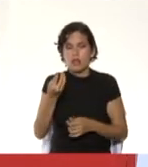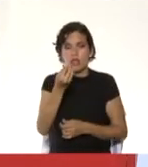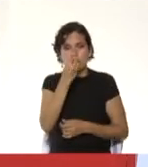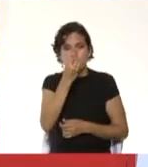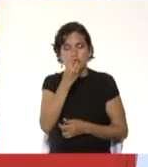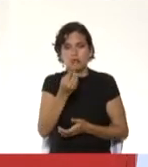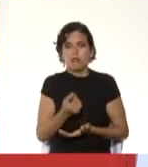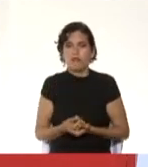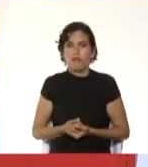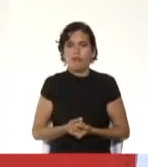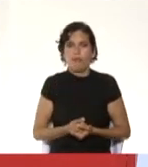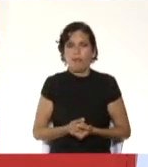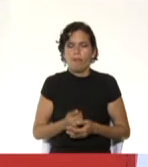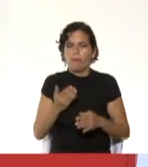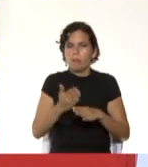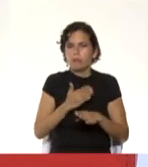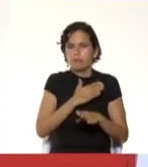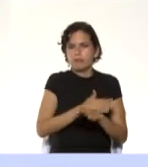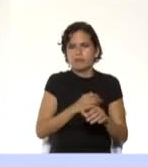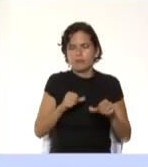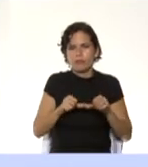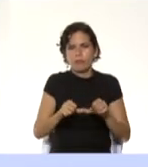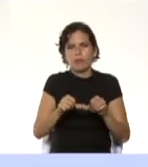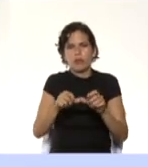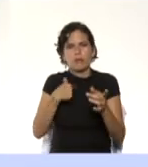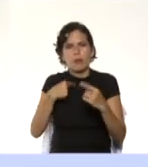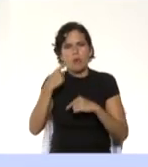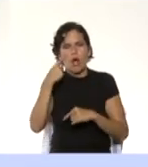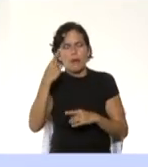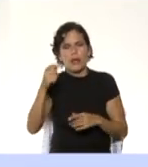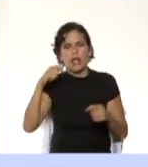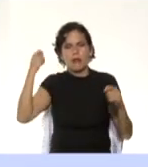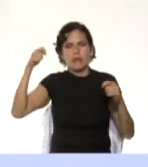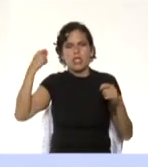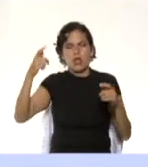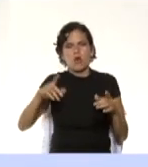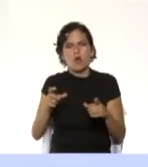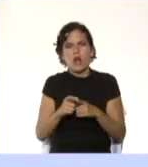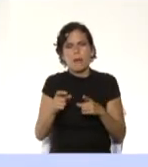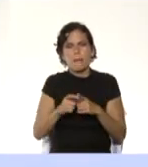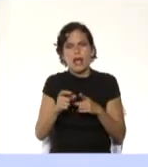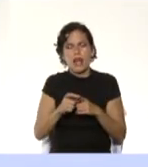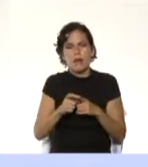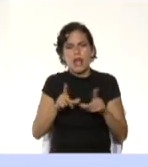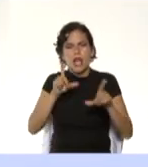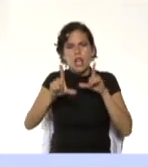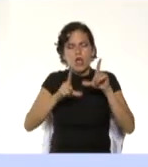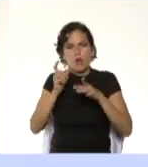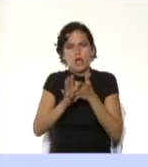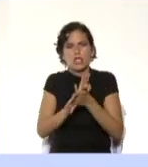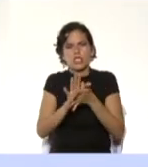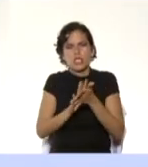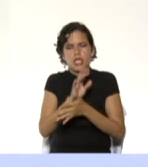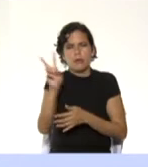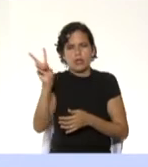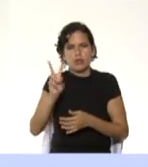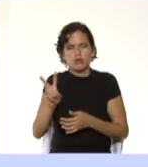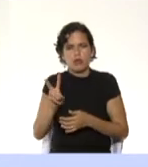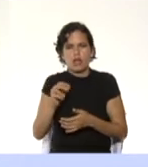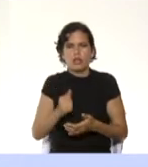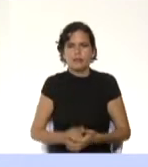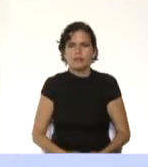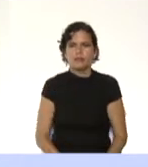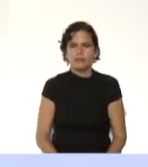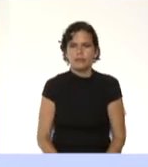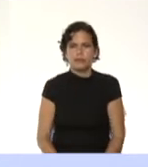alimentación. Antes de continuar, vamos entonces al video con las palabras claves en lengua de señas venezolana a cargo